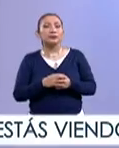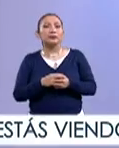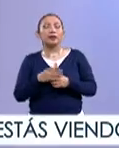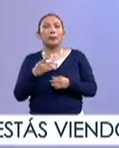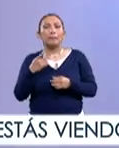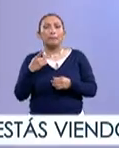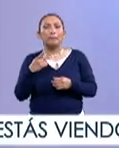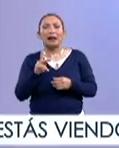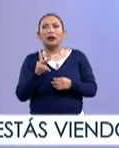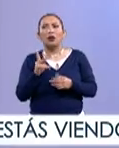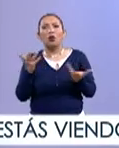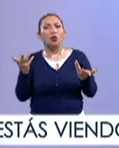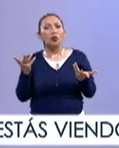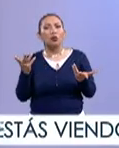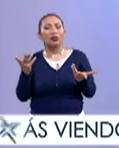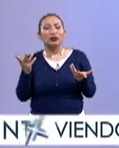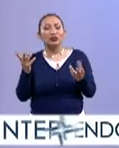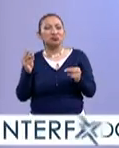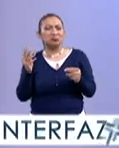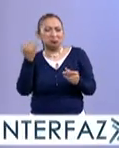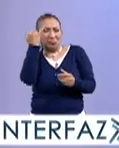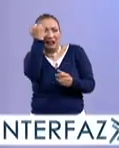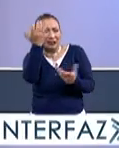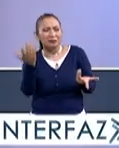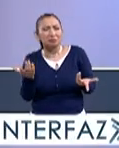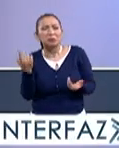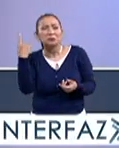Pero no tiene caso